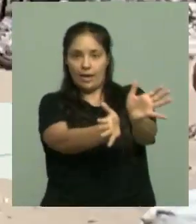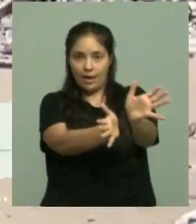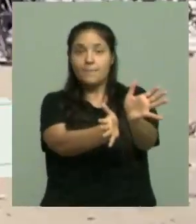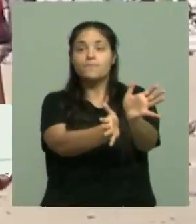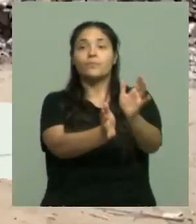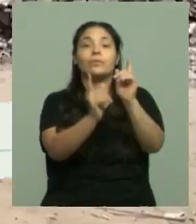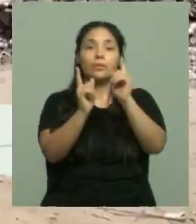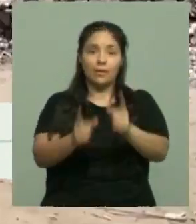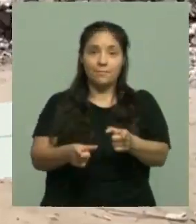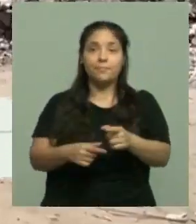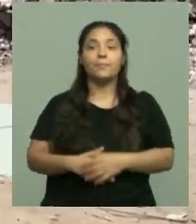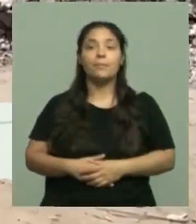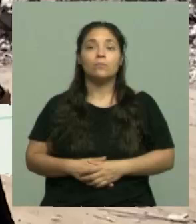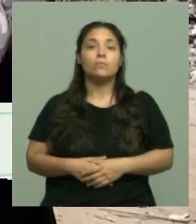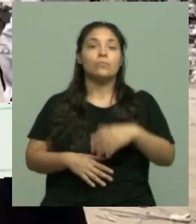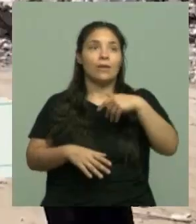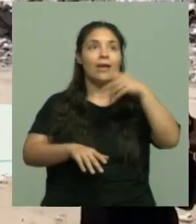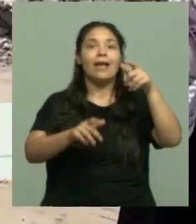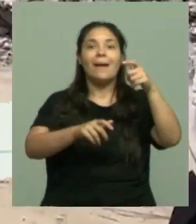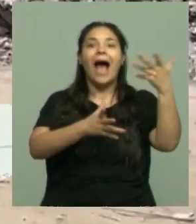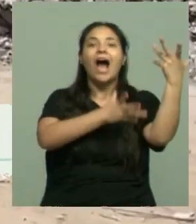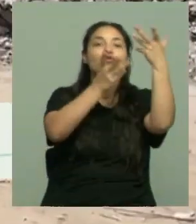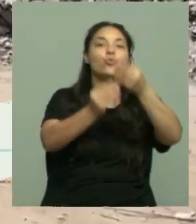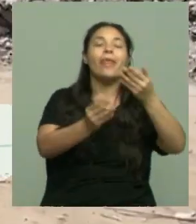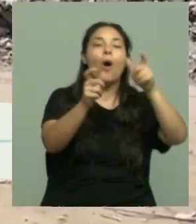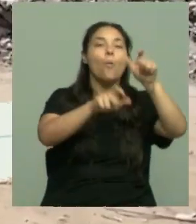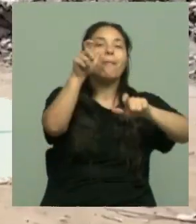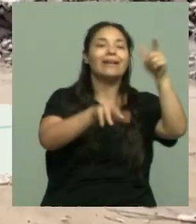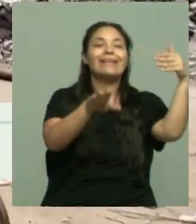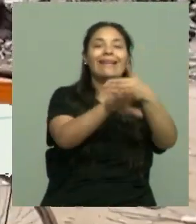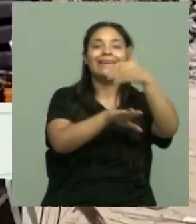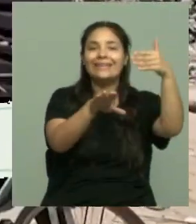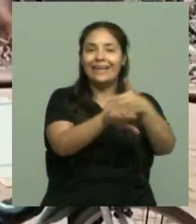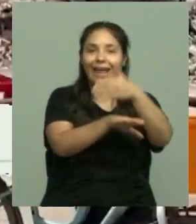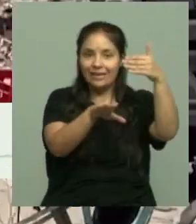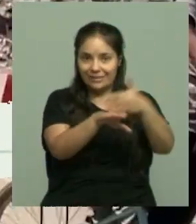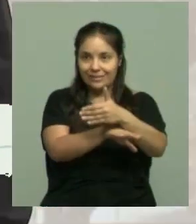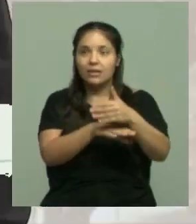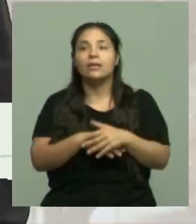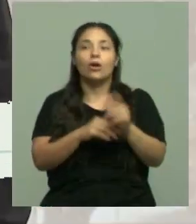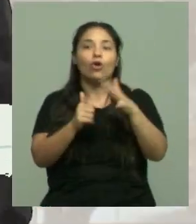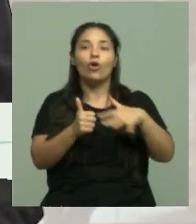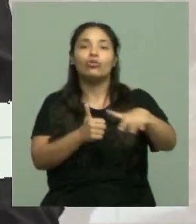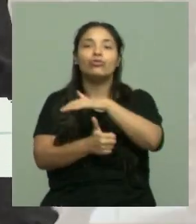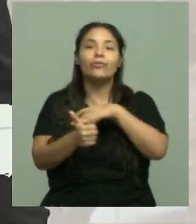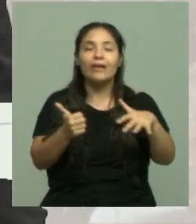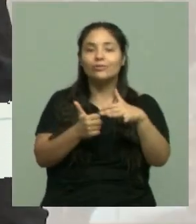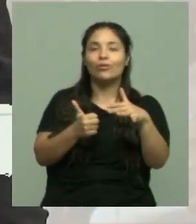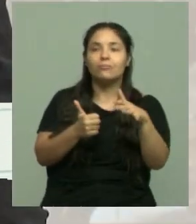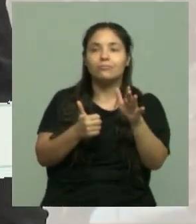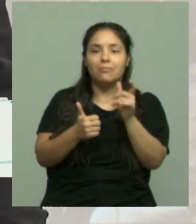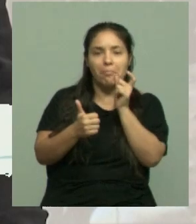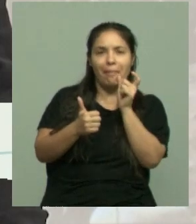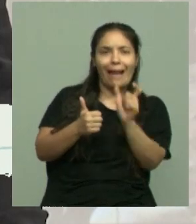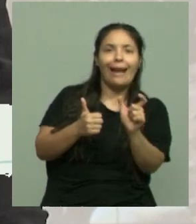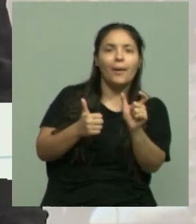que principalmente ingrese la ayuda humanitaria en un marco que es, te diría yo, pues, si hubiese que ubicarlo en una palabra,